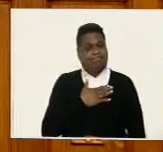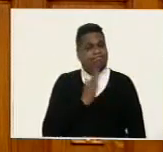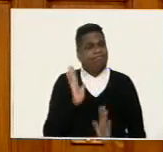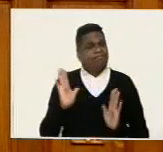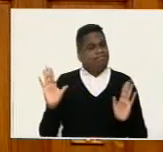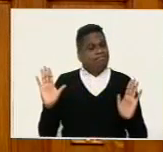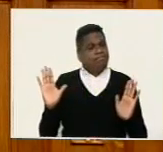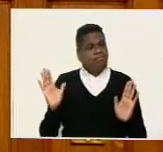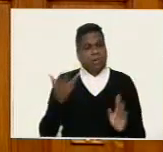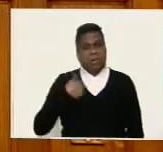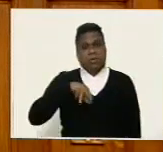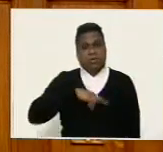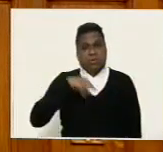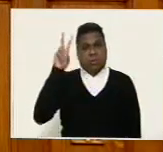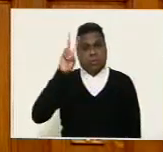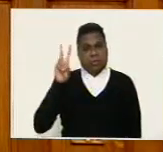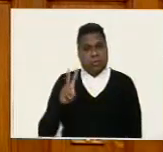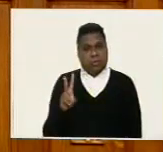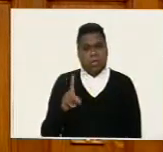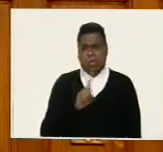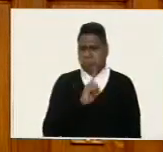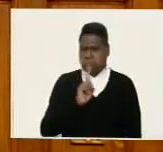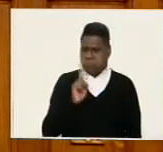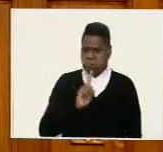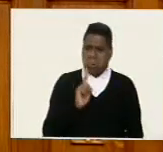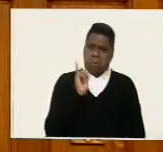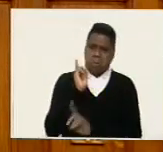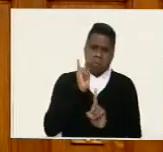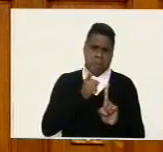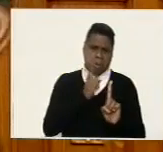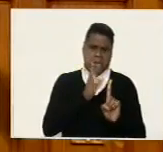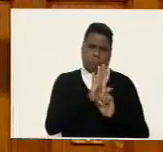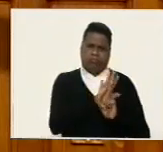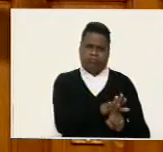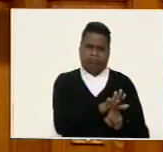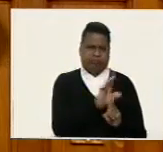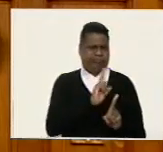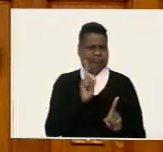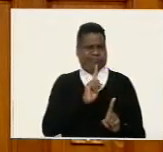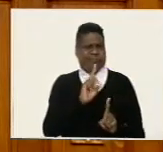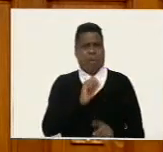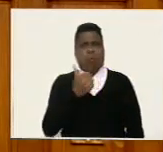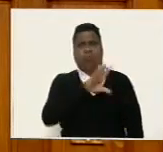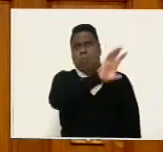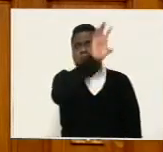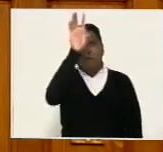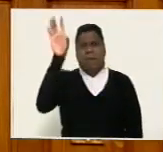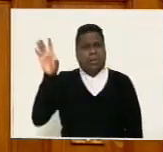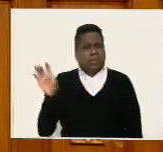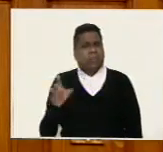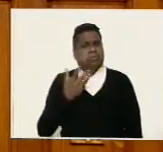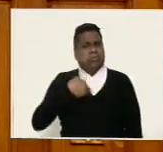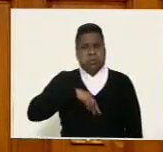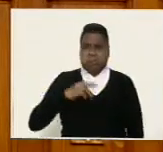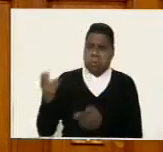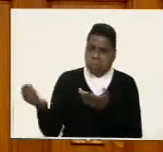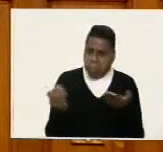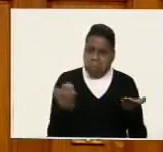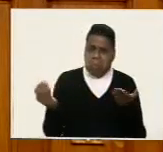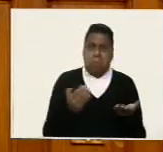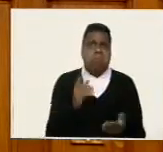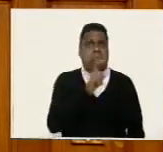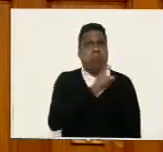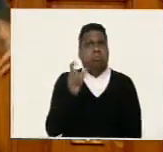país que no sancionamos a nadie, que hemos recibido a todo el mundo a Venezuela. A todos los ciudadanos que han querido